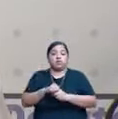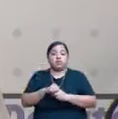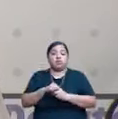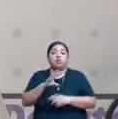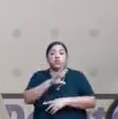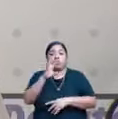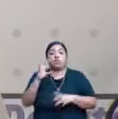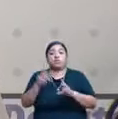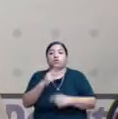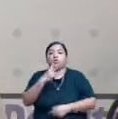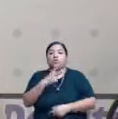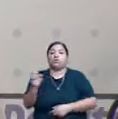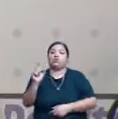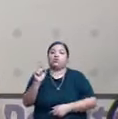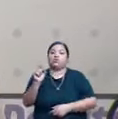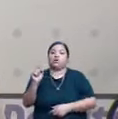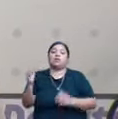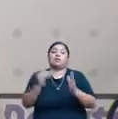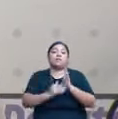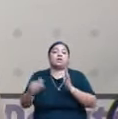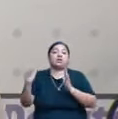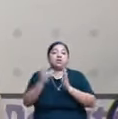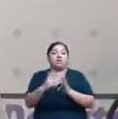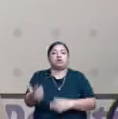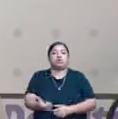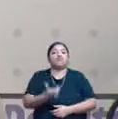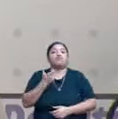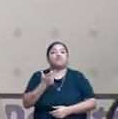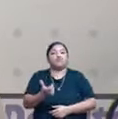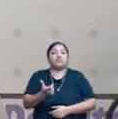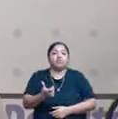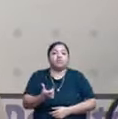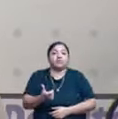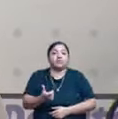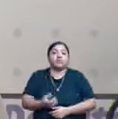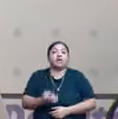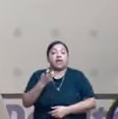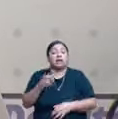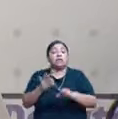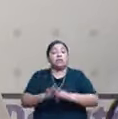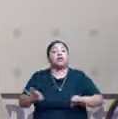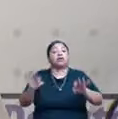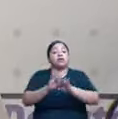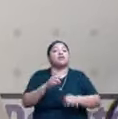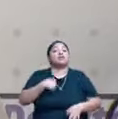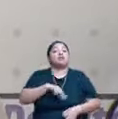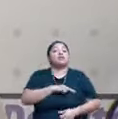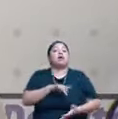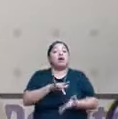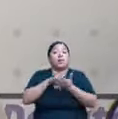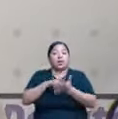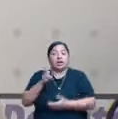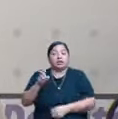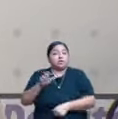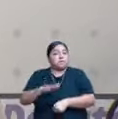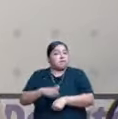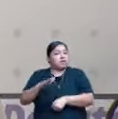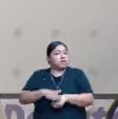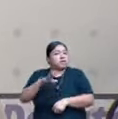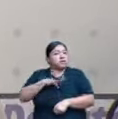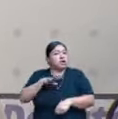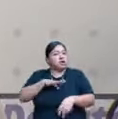total de 220 millones de pesos. Es importante dar en el tema y apoyar, es la principal fuente de ingresos